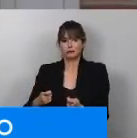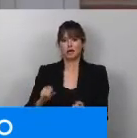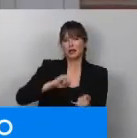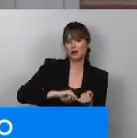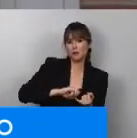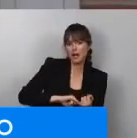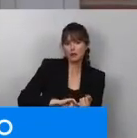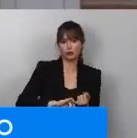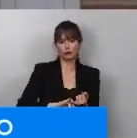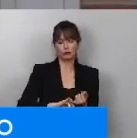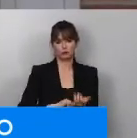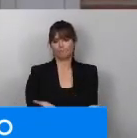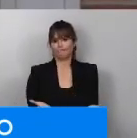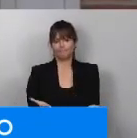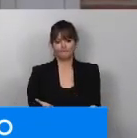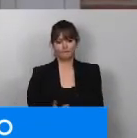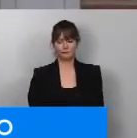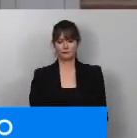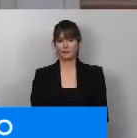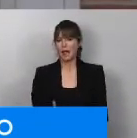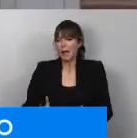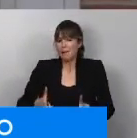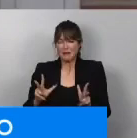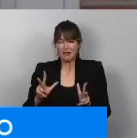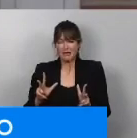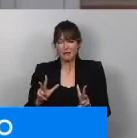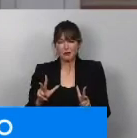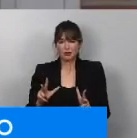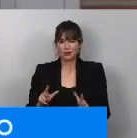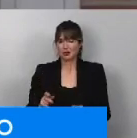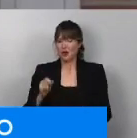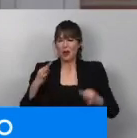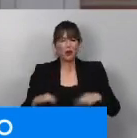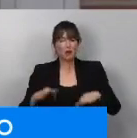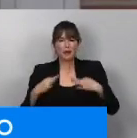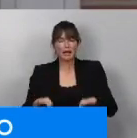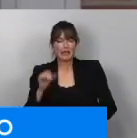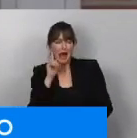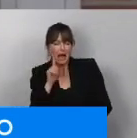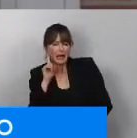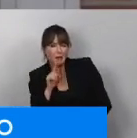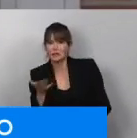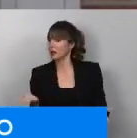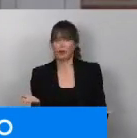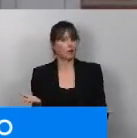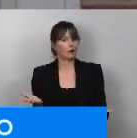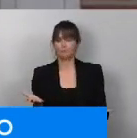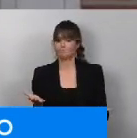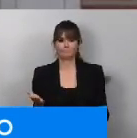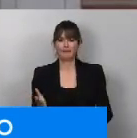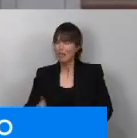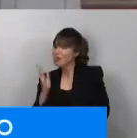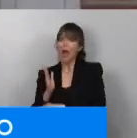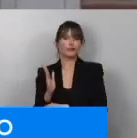marido si En definitiva permitimos que la sinrazón se convierta en rutina la consecuencia será que habremos hecho un daño